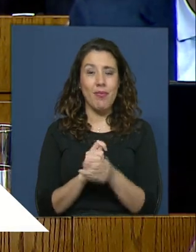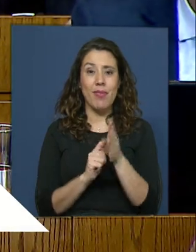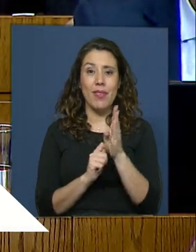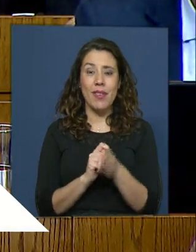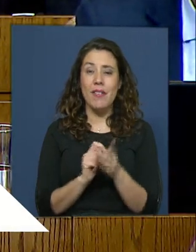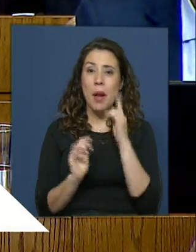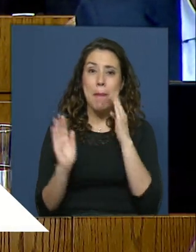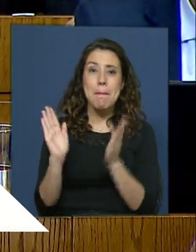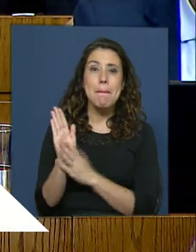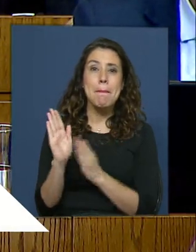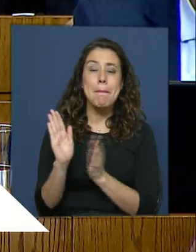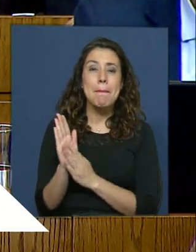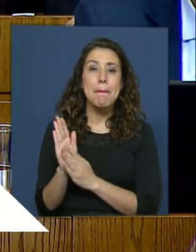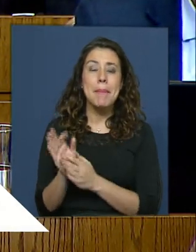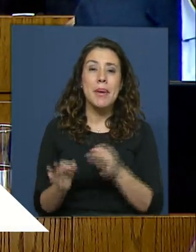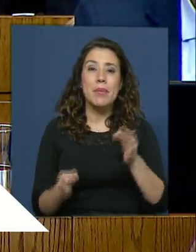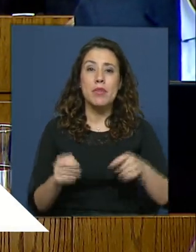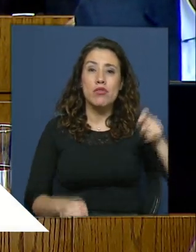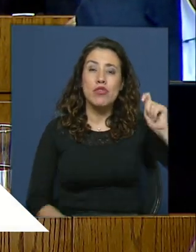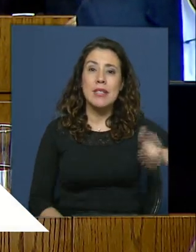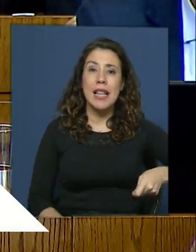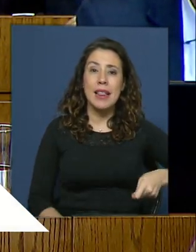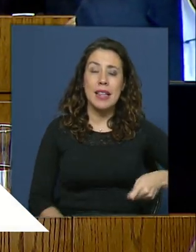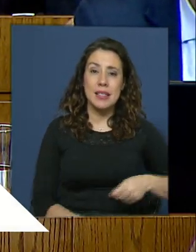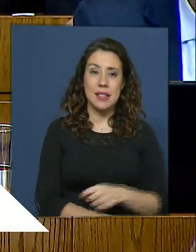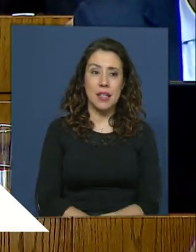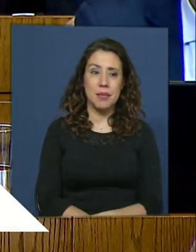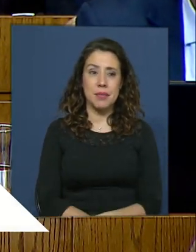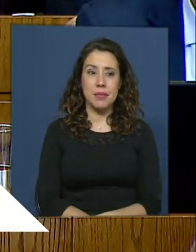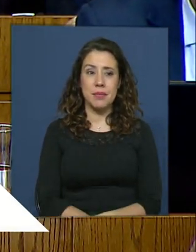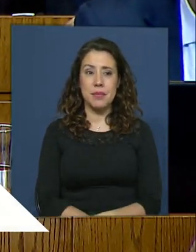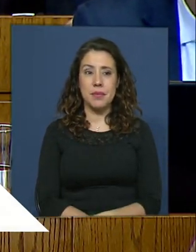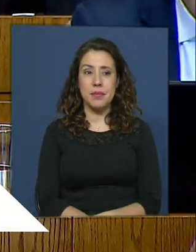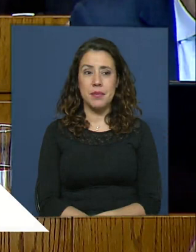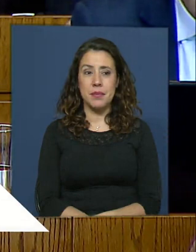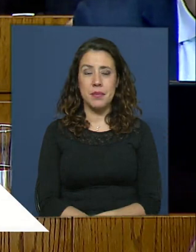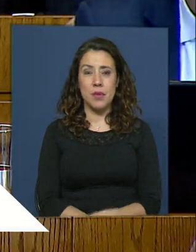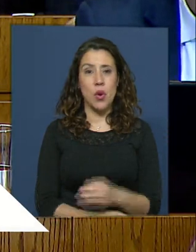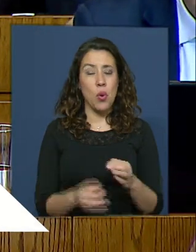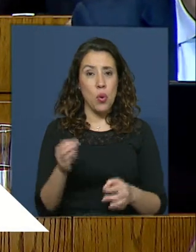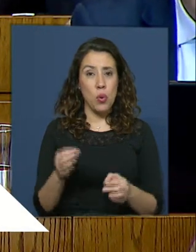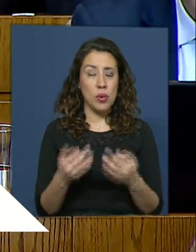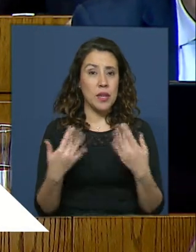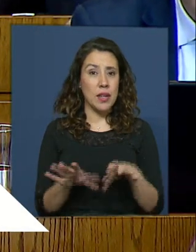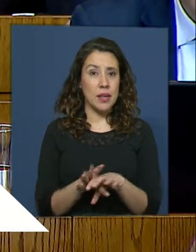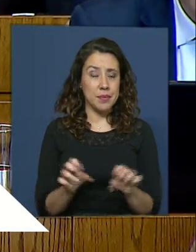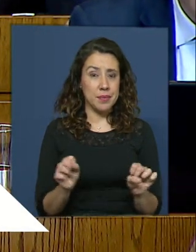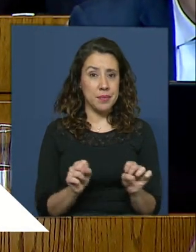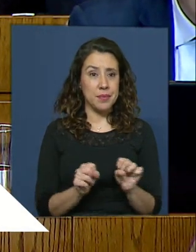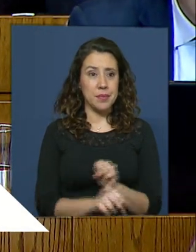estar comprobados por sentencia firme o por sentencia firme judicial o ejecutoriada.